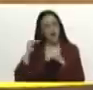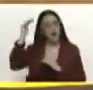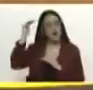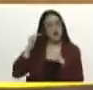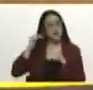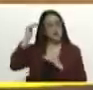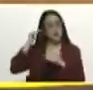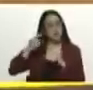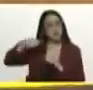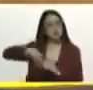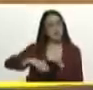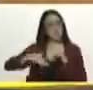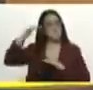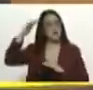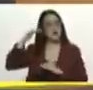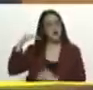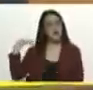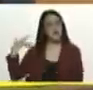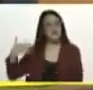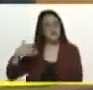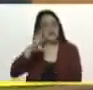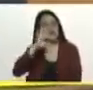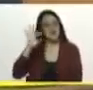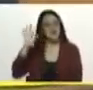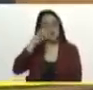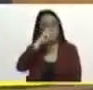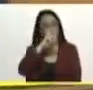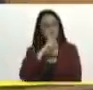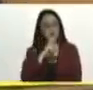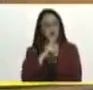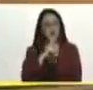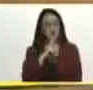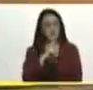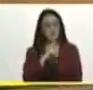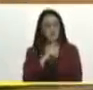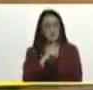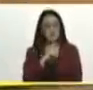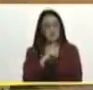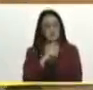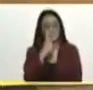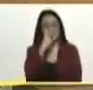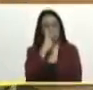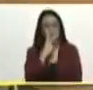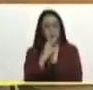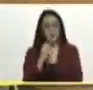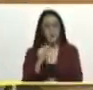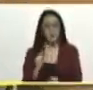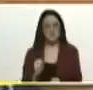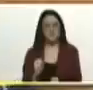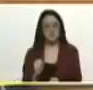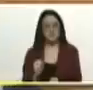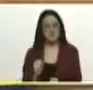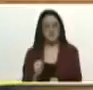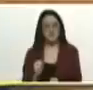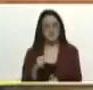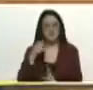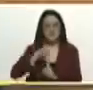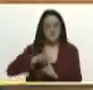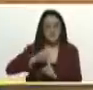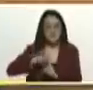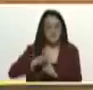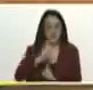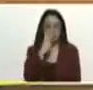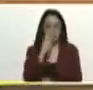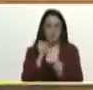O sea, llevamos 500 años con pobreza, lidiando con